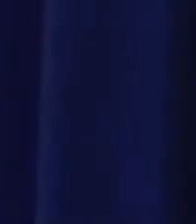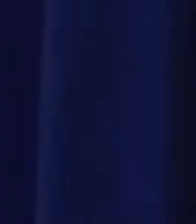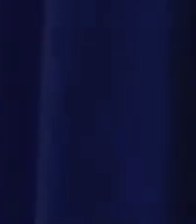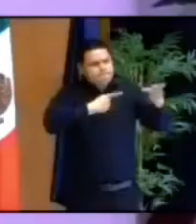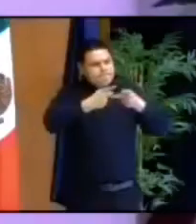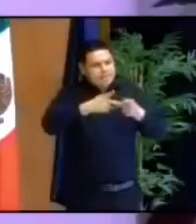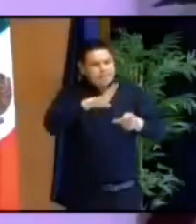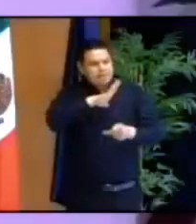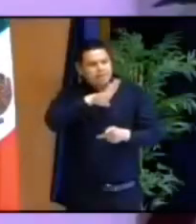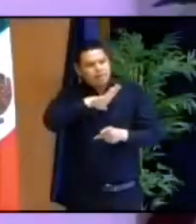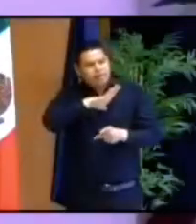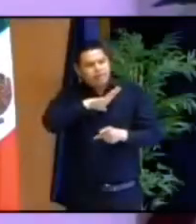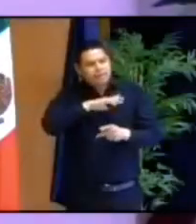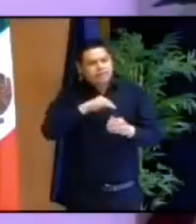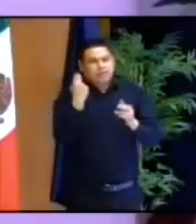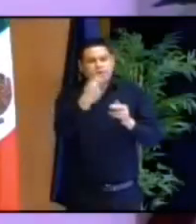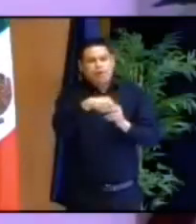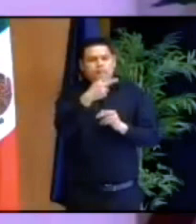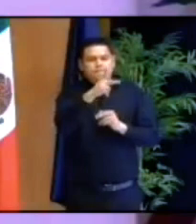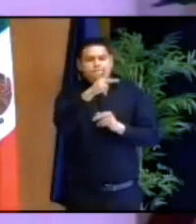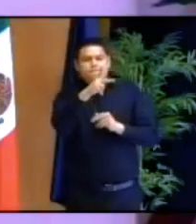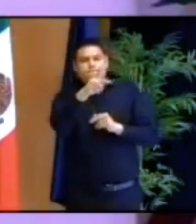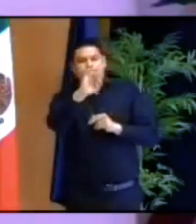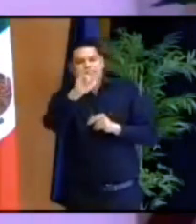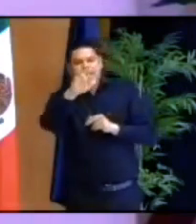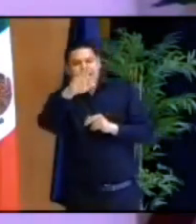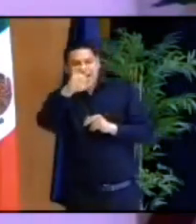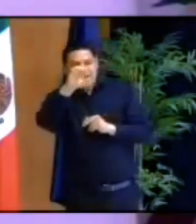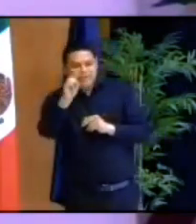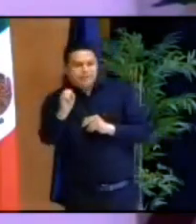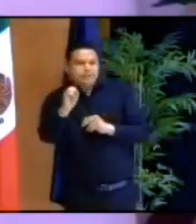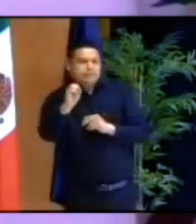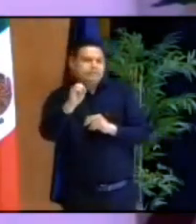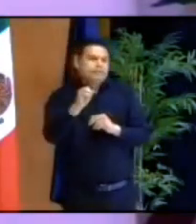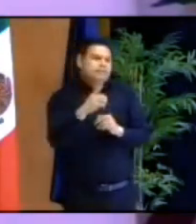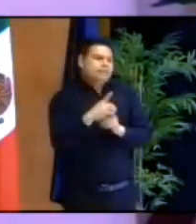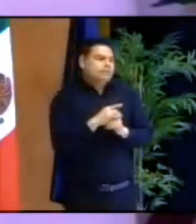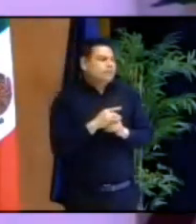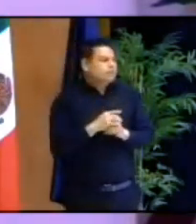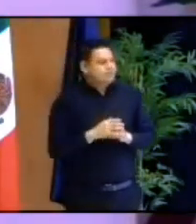se llama Pilares, Puntos de Innovación, Libertad,